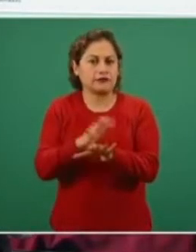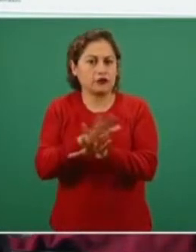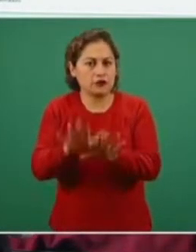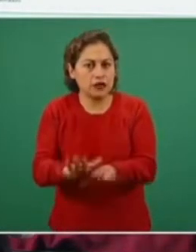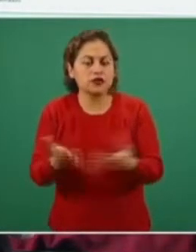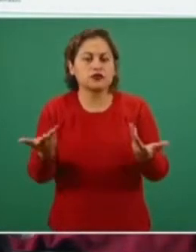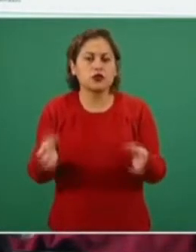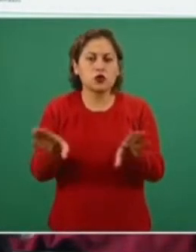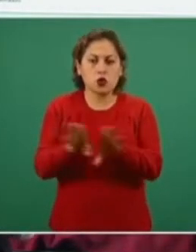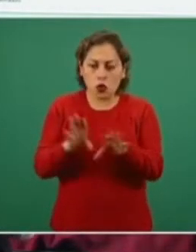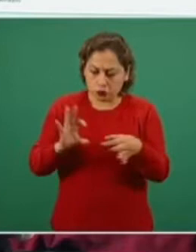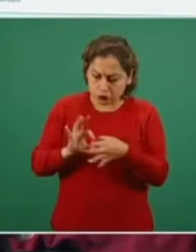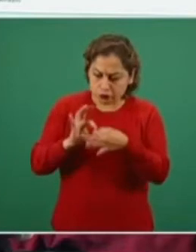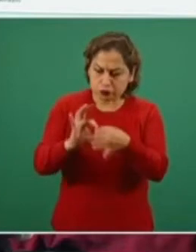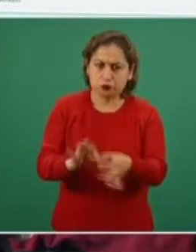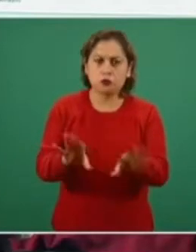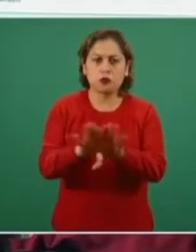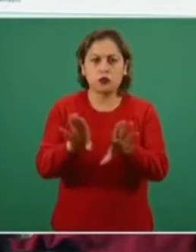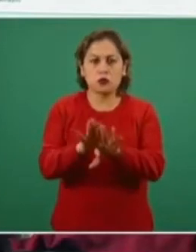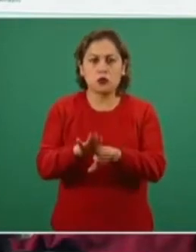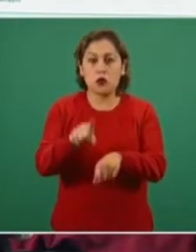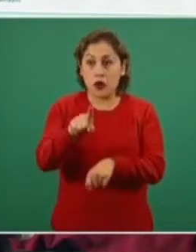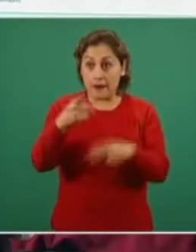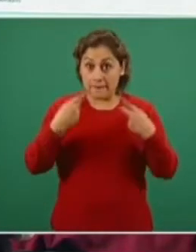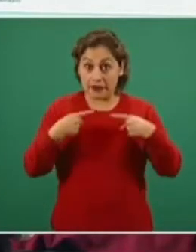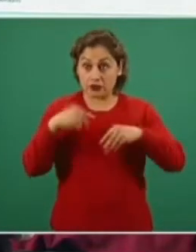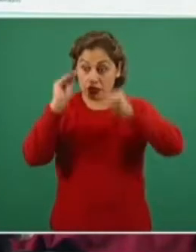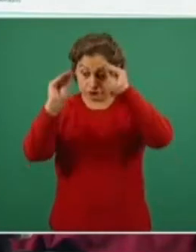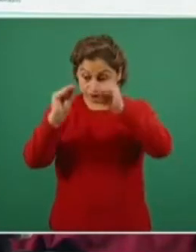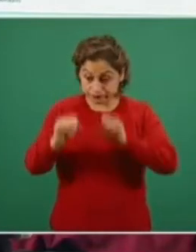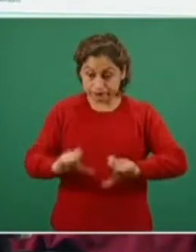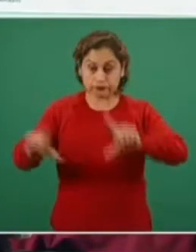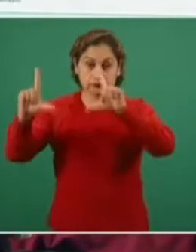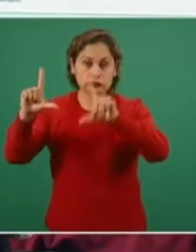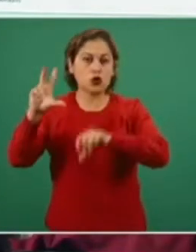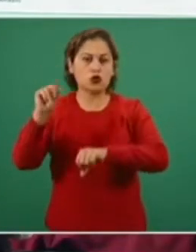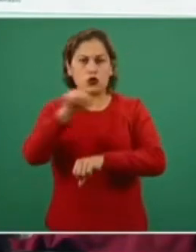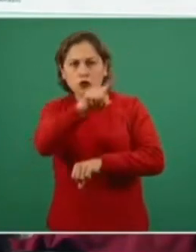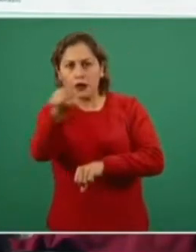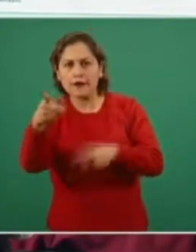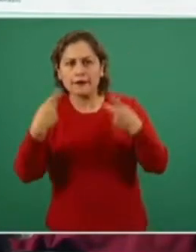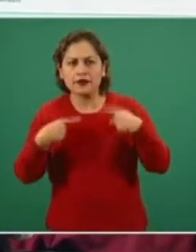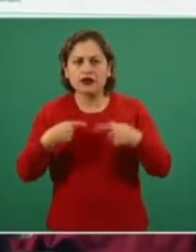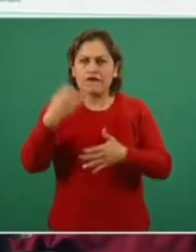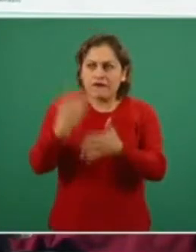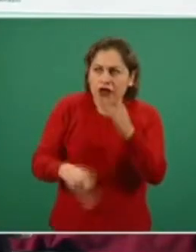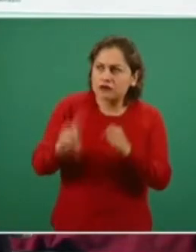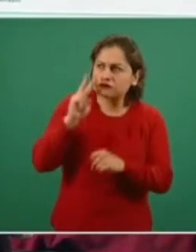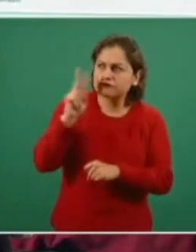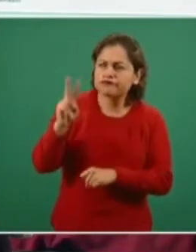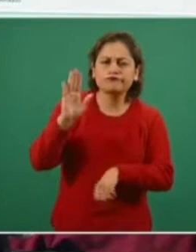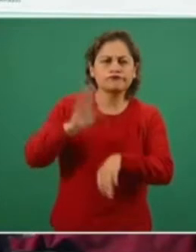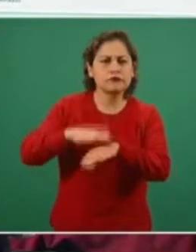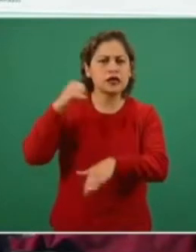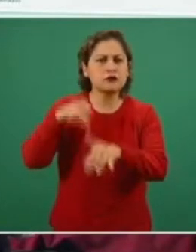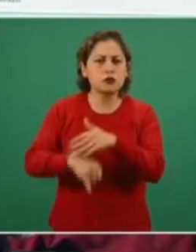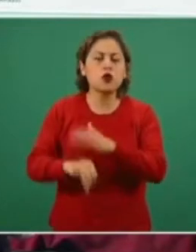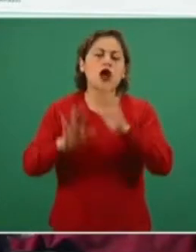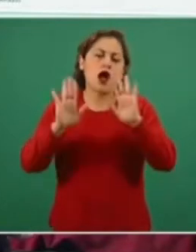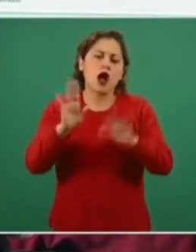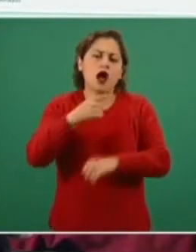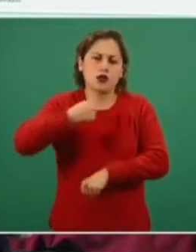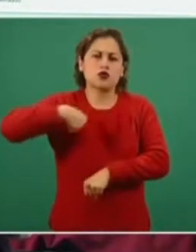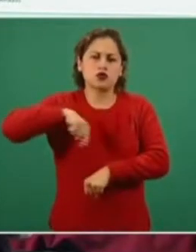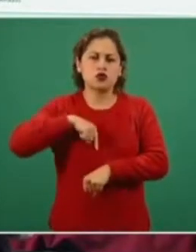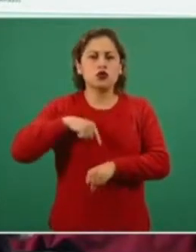la producción, sino desde las personas que lo están viendo. Entonces, decidimos hacer algunos cambios gráficos. Realmente es la